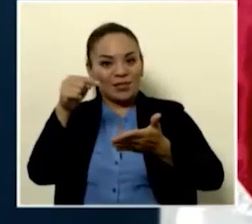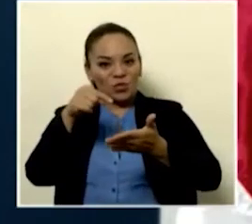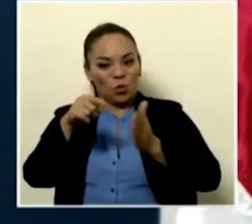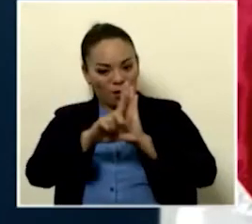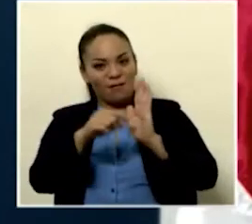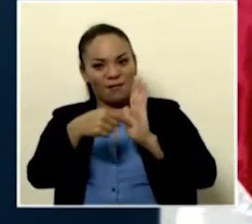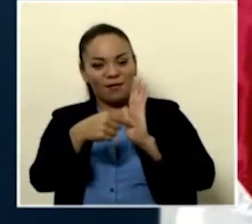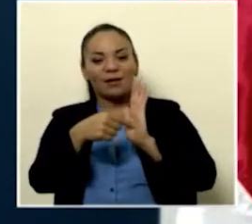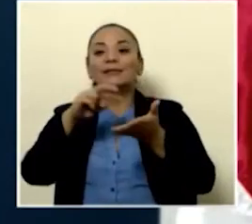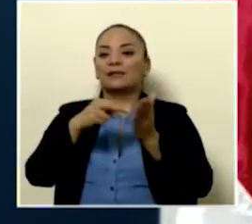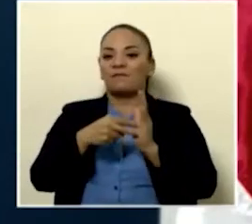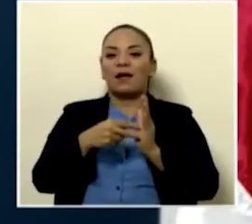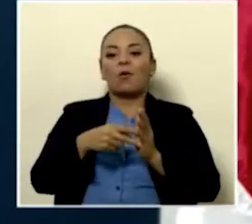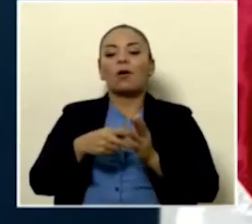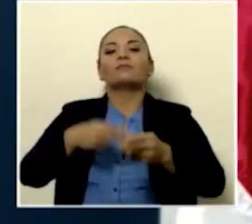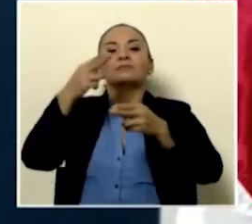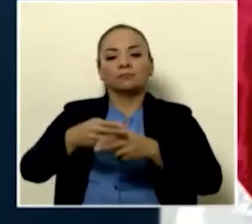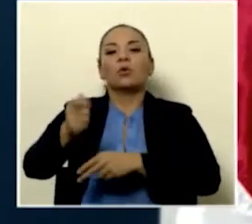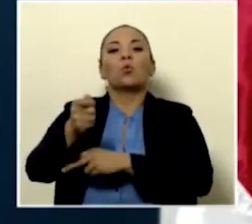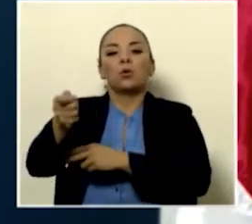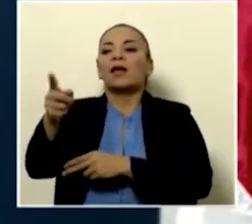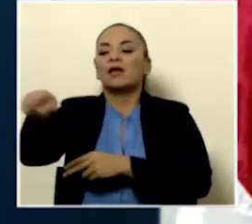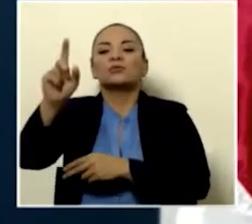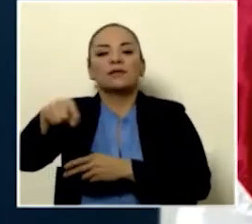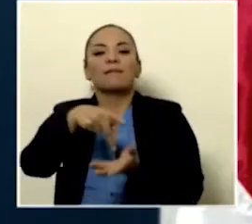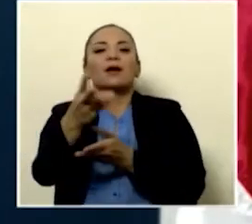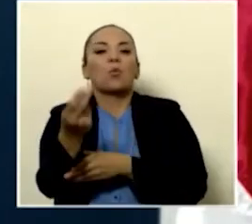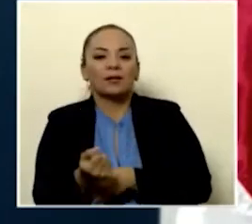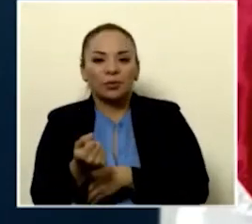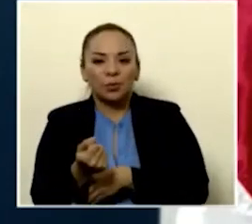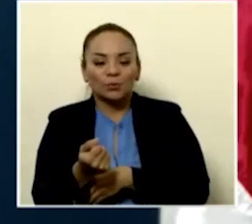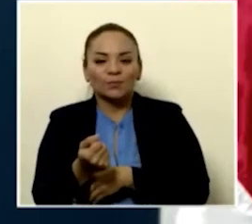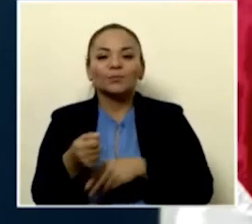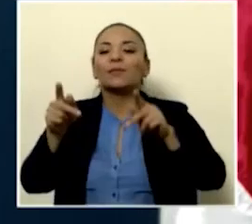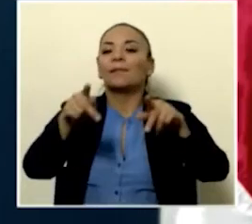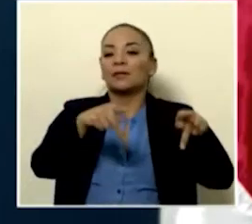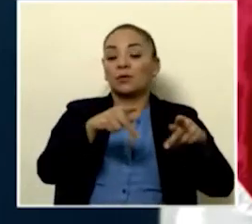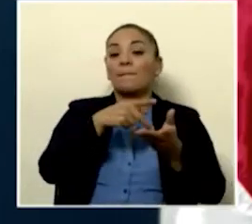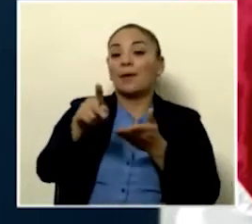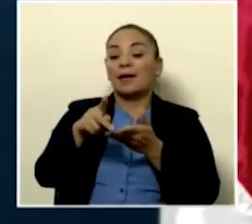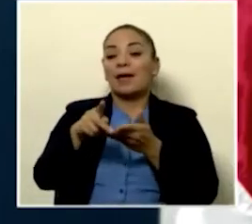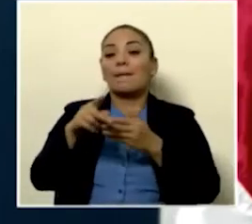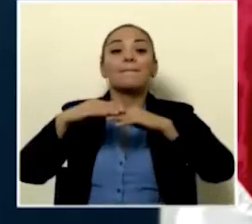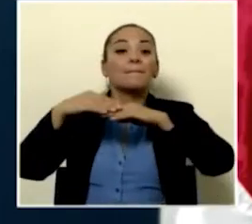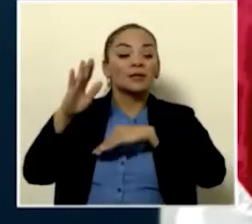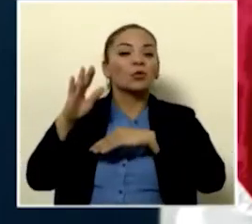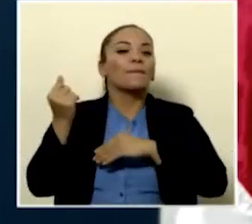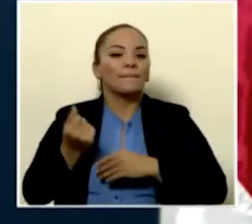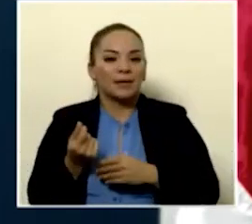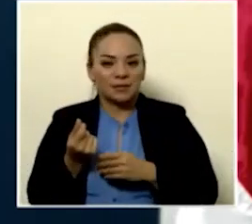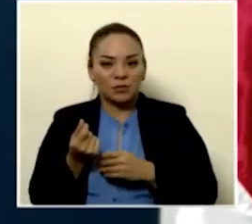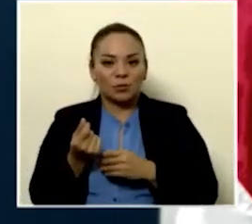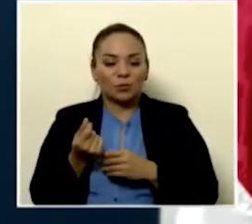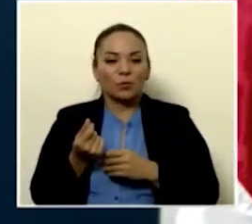va a asignar esa cuota que le pertenece a los costarricenses al que pague el mayor precio